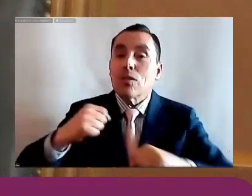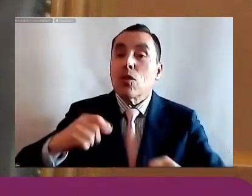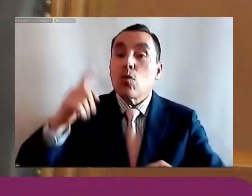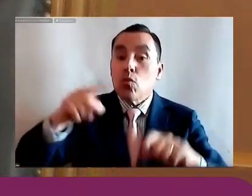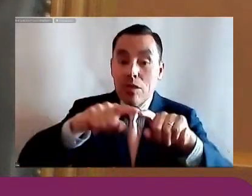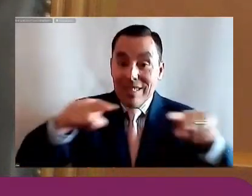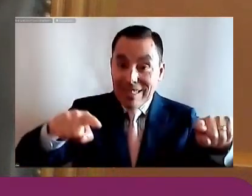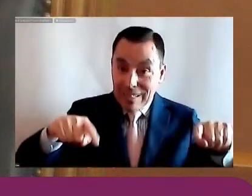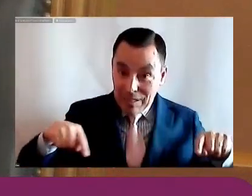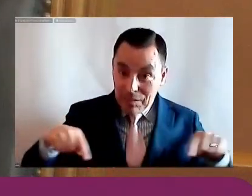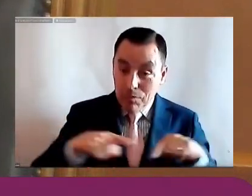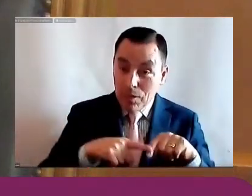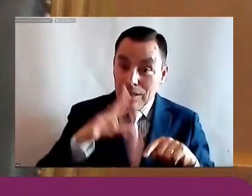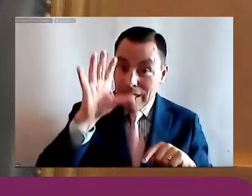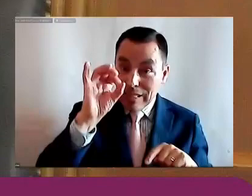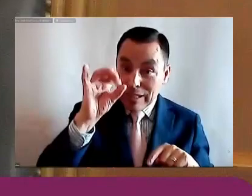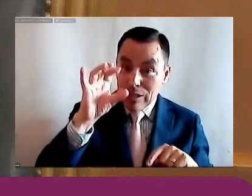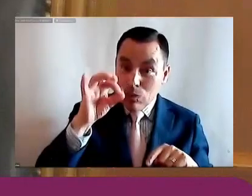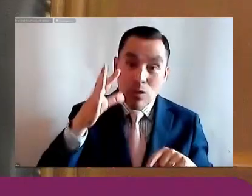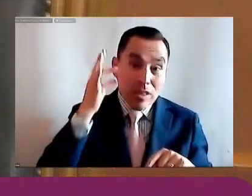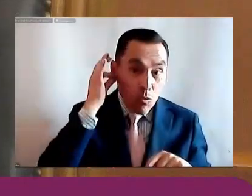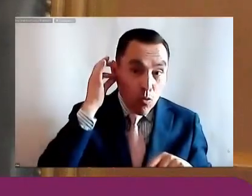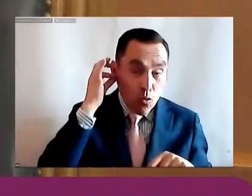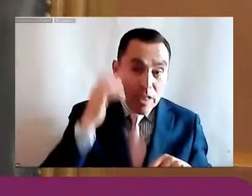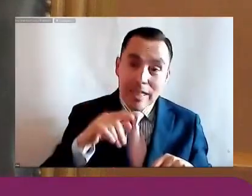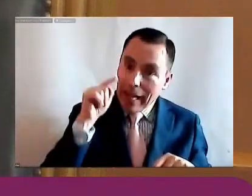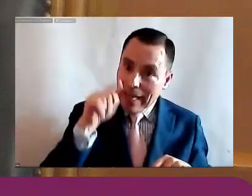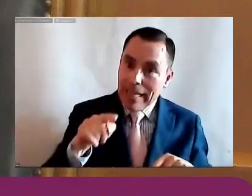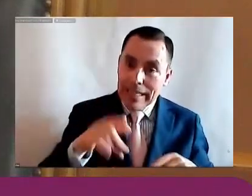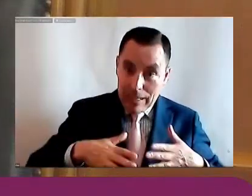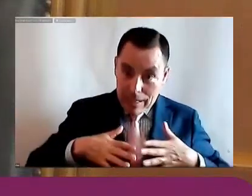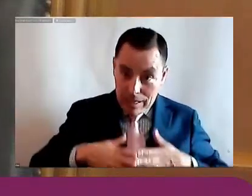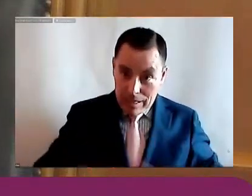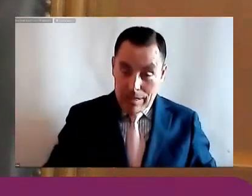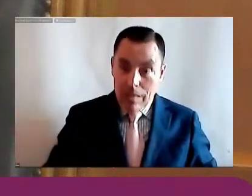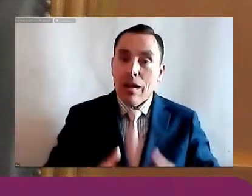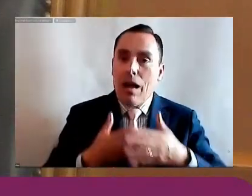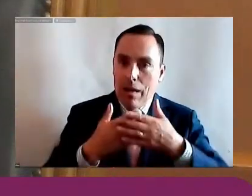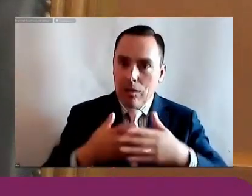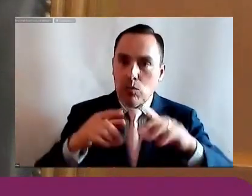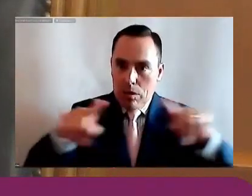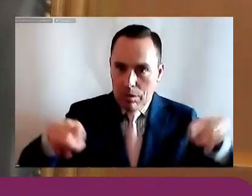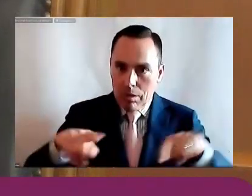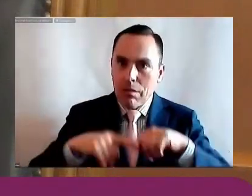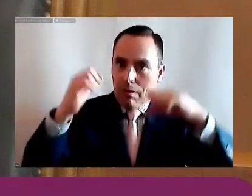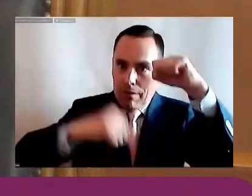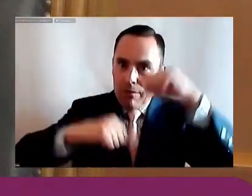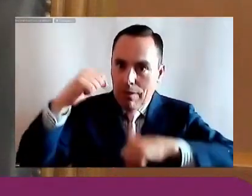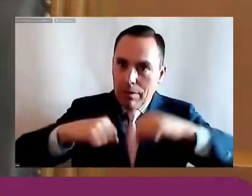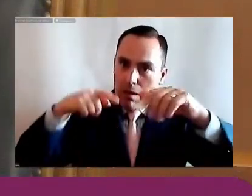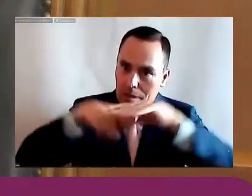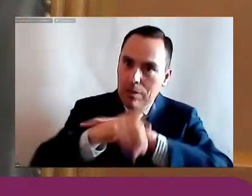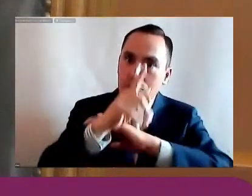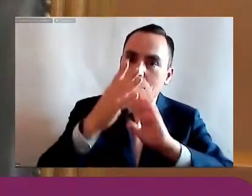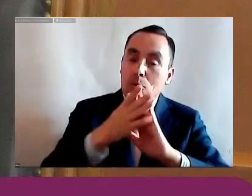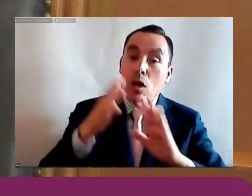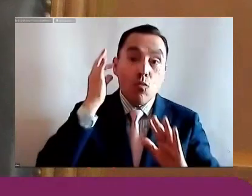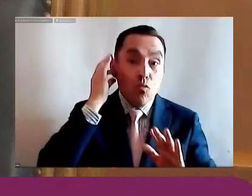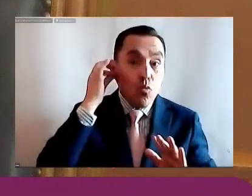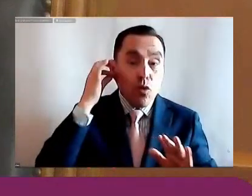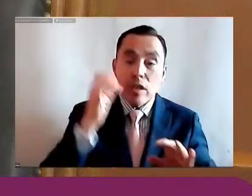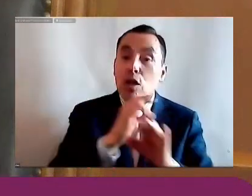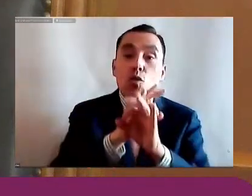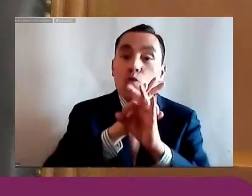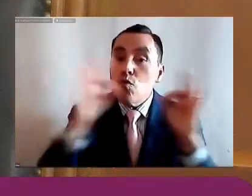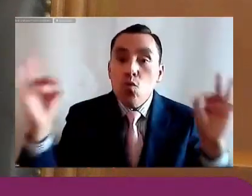tenían más de 50 obreras, para que ellas tuvieran a sus hijas y a sus hijos. Y eso es interesante porque demuestra que las mujeres nunca hemos vivido la experiencia